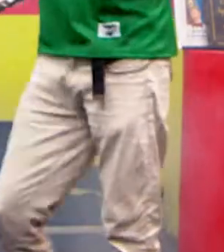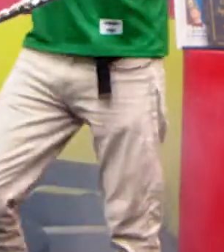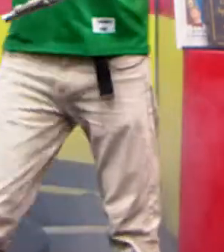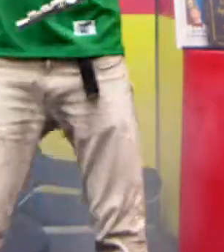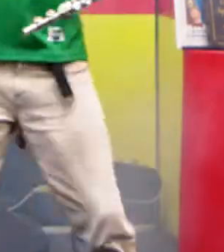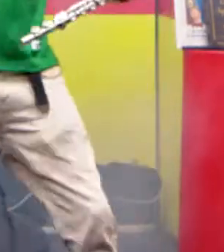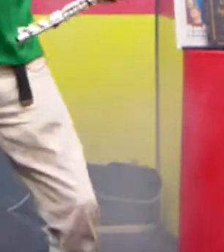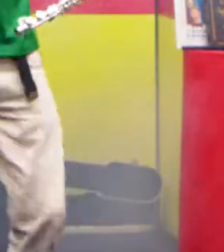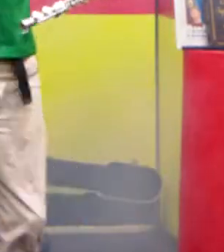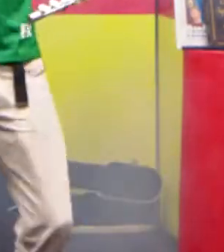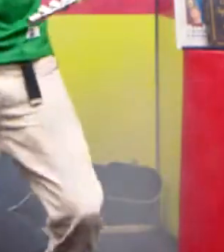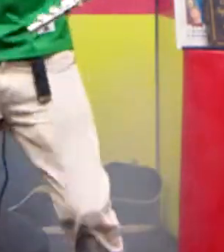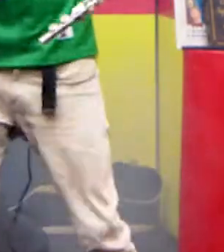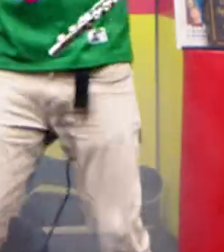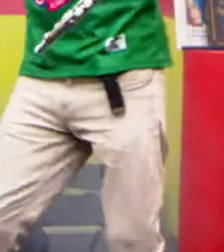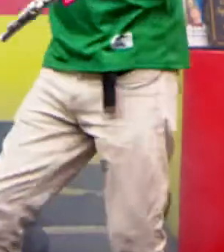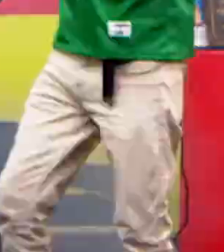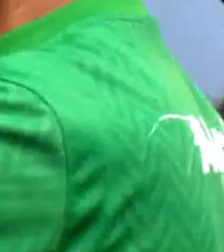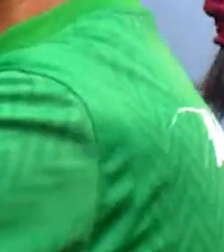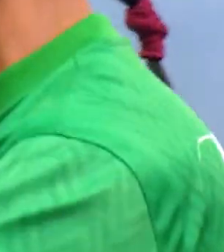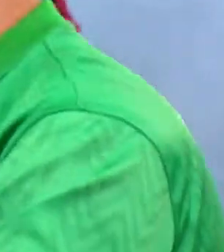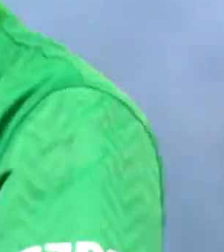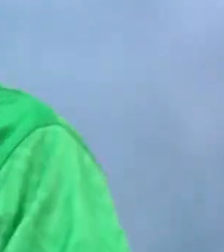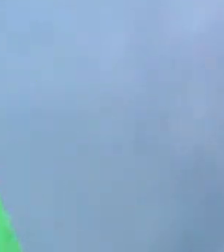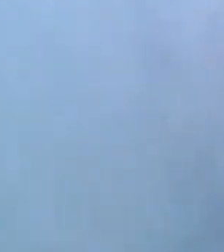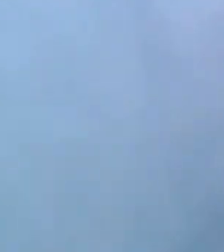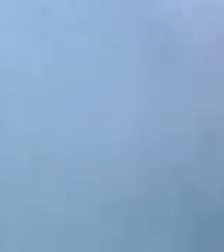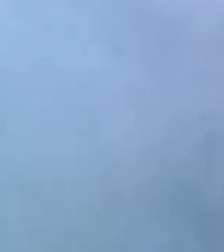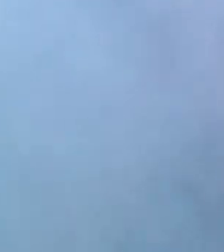normal carnal, el mío es afilador.